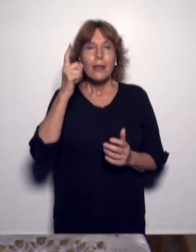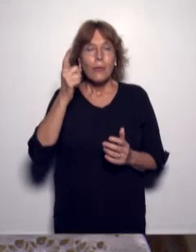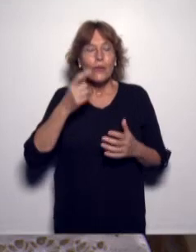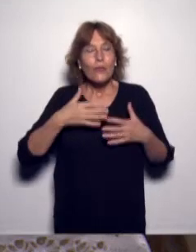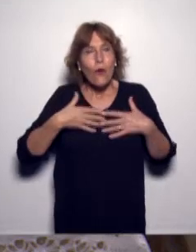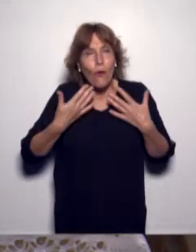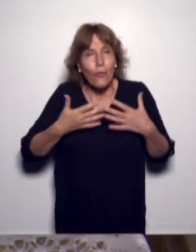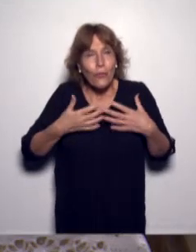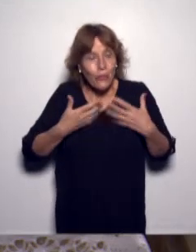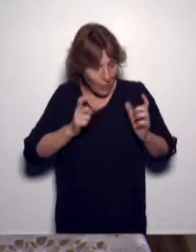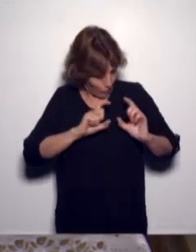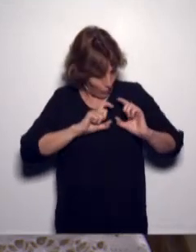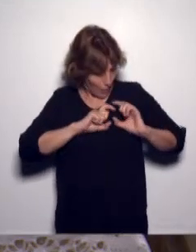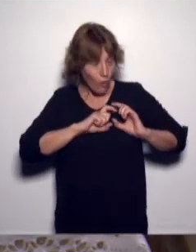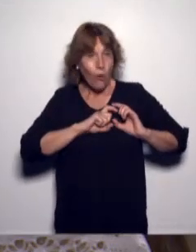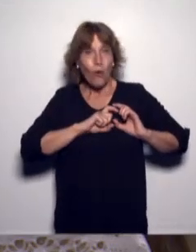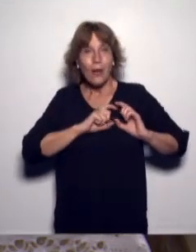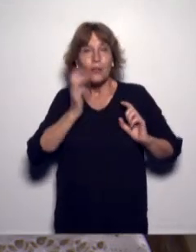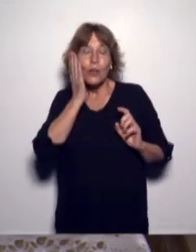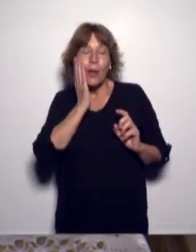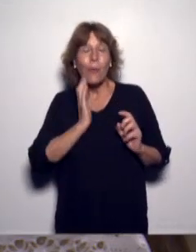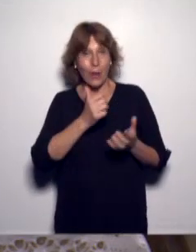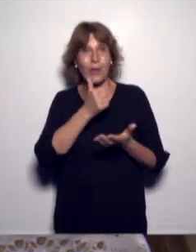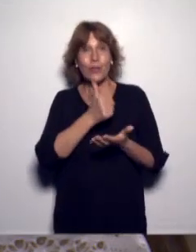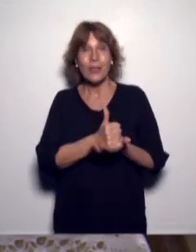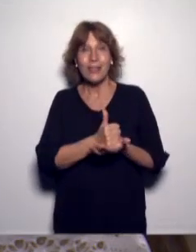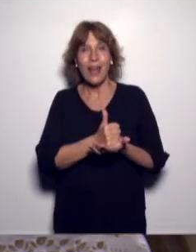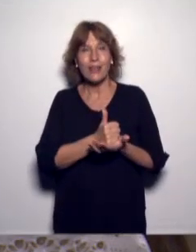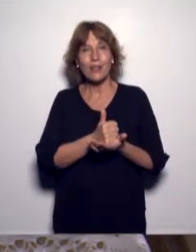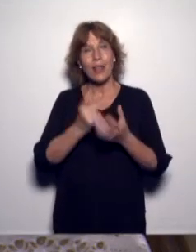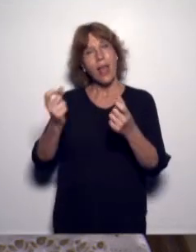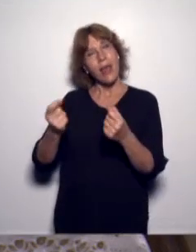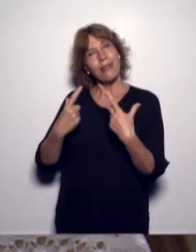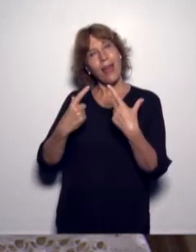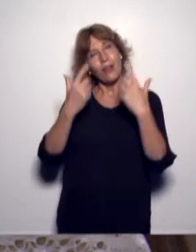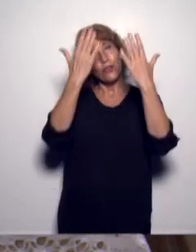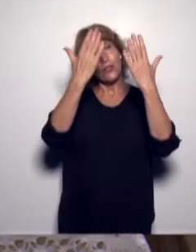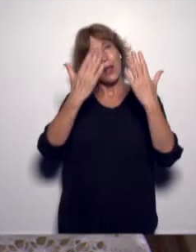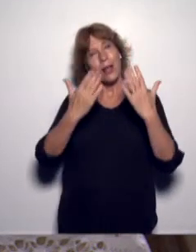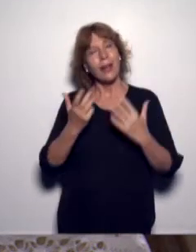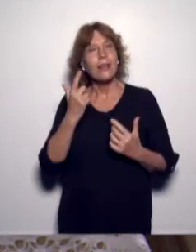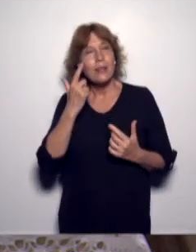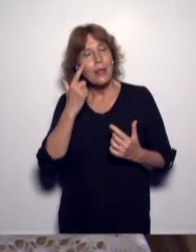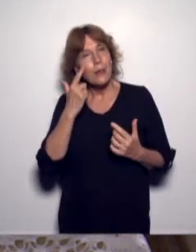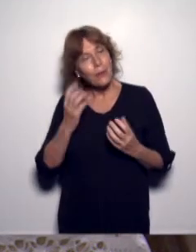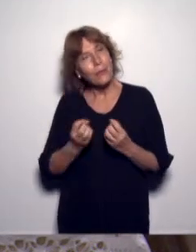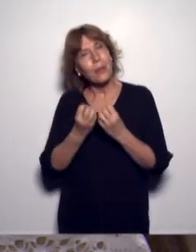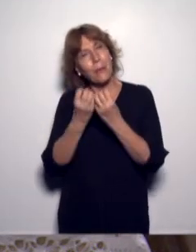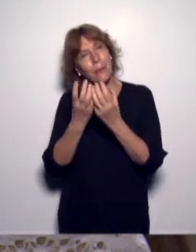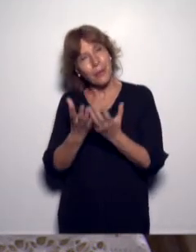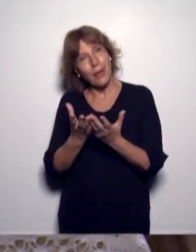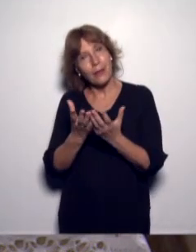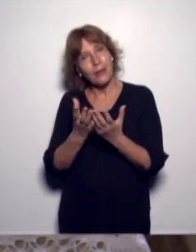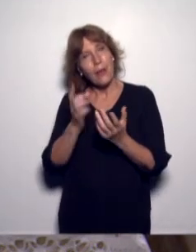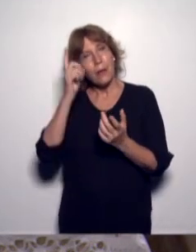en habitar en los corazones rectos y sencillos, concédenos la gracia de vivir de tal manera